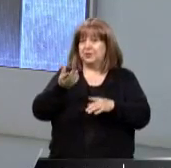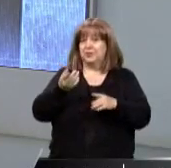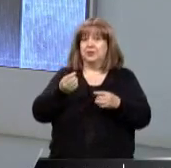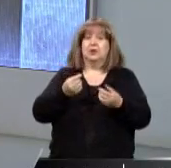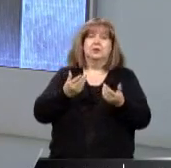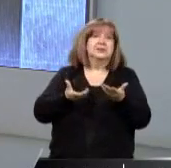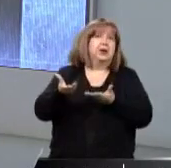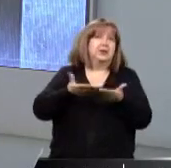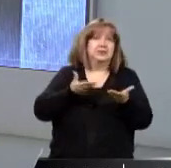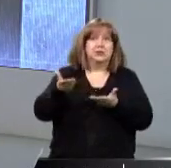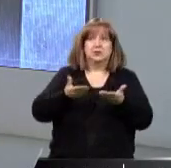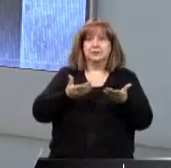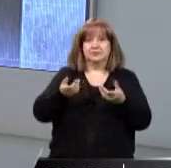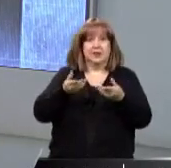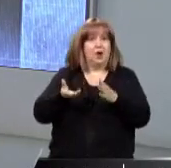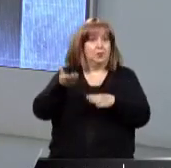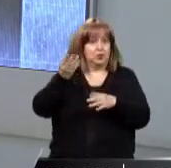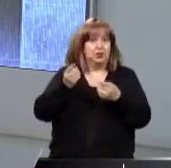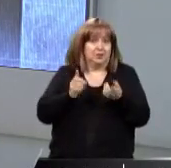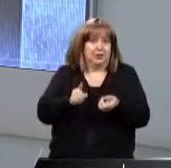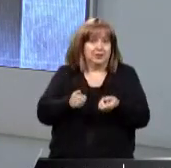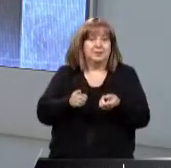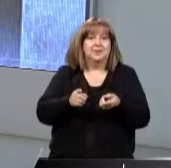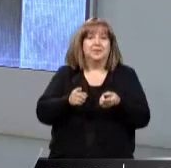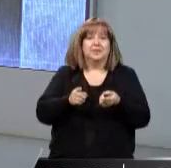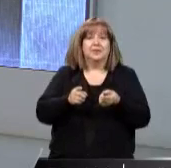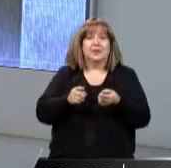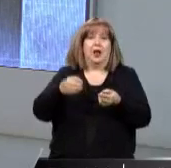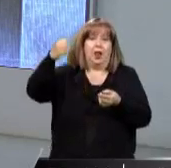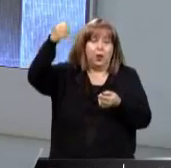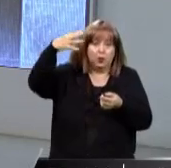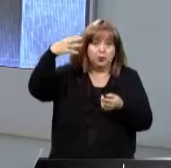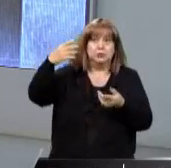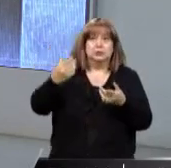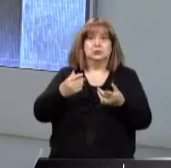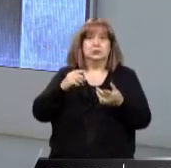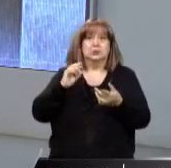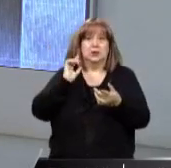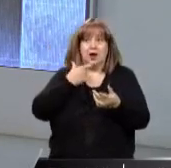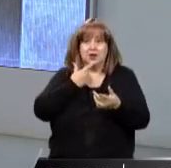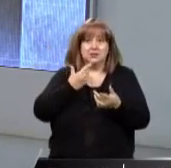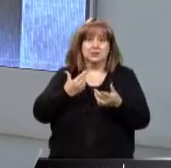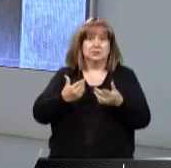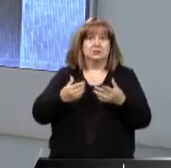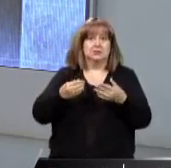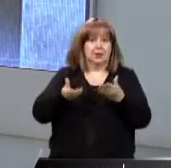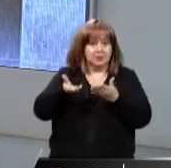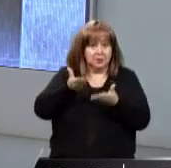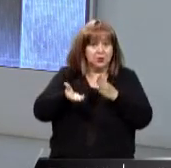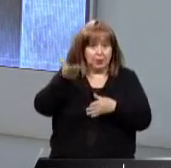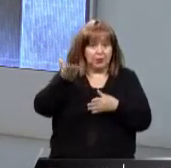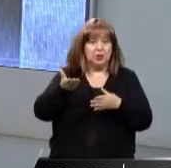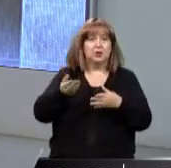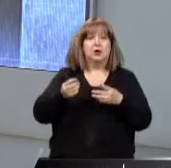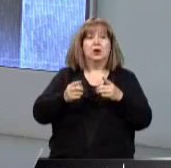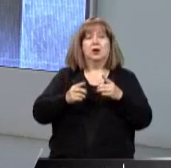Cuando hablamos de los distintos servicios, también el aumento que han recibido en este aspecto. Entonces, bueno, todo este combo que yo les decía, y digo,